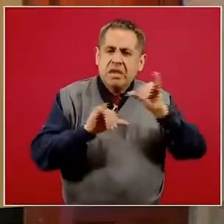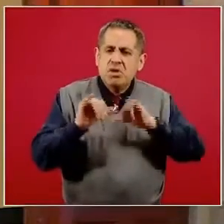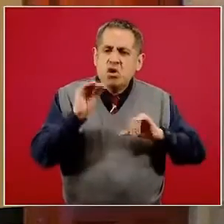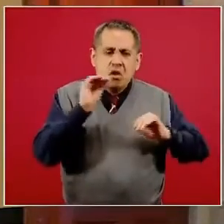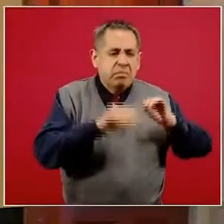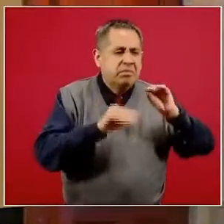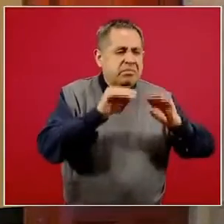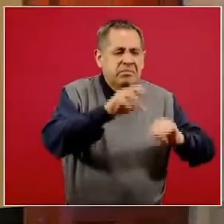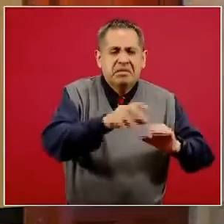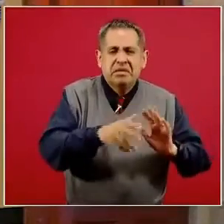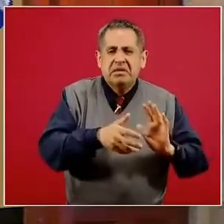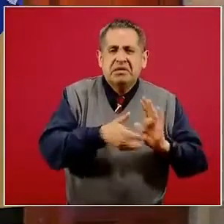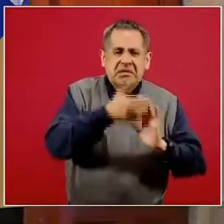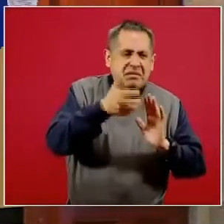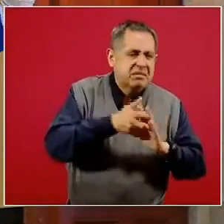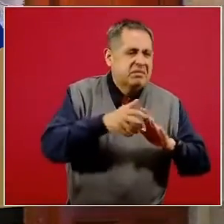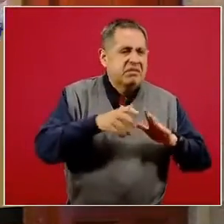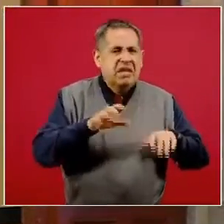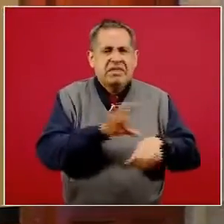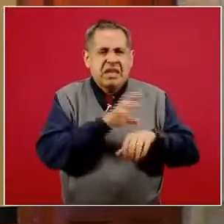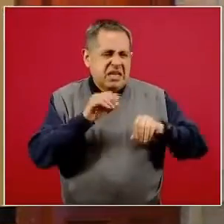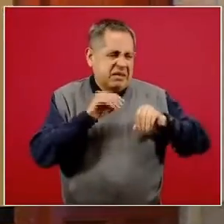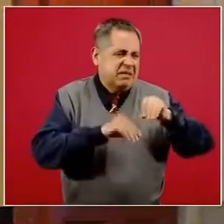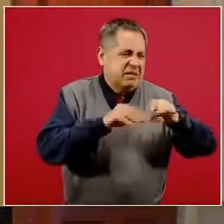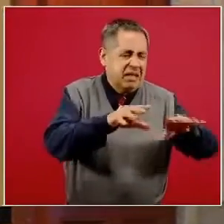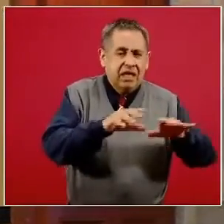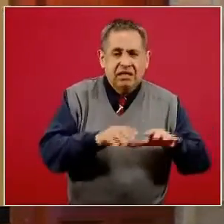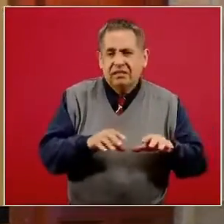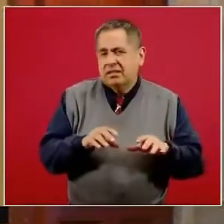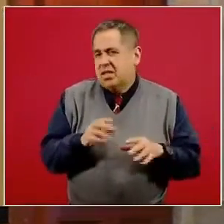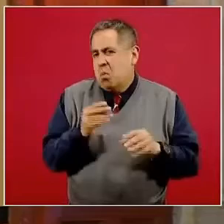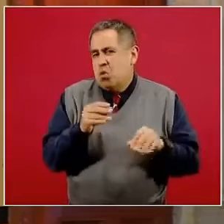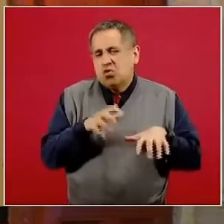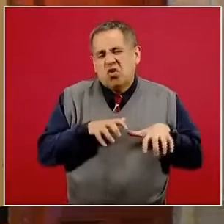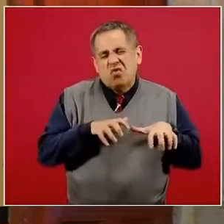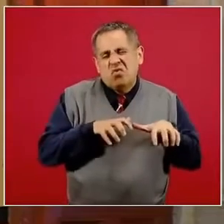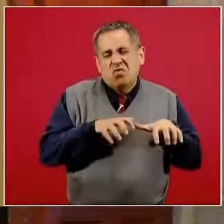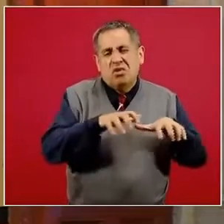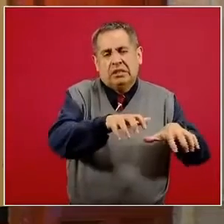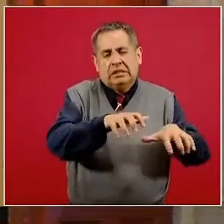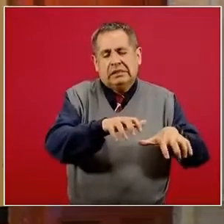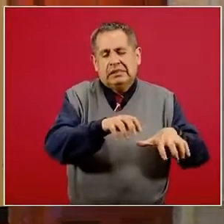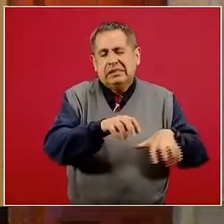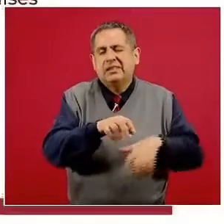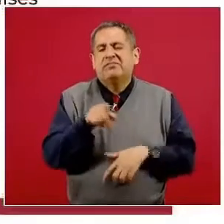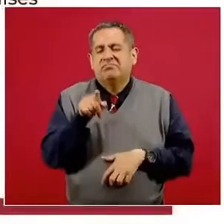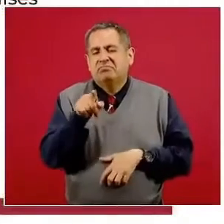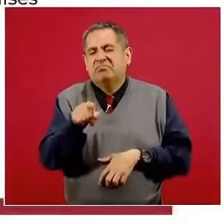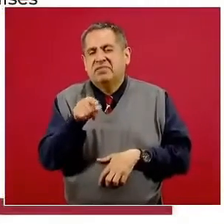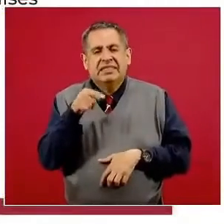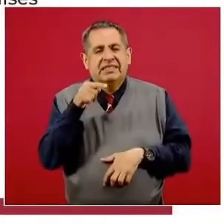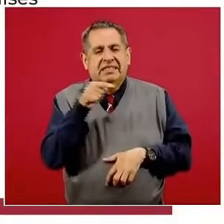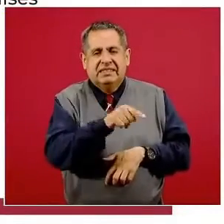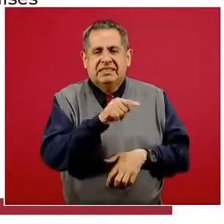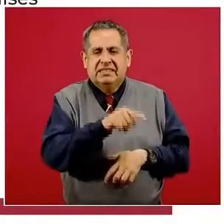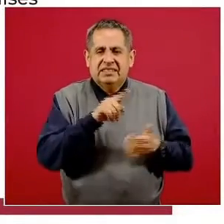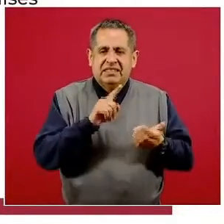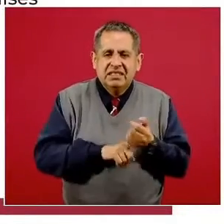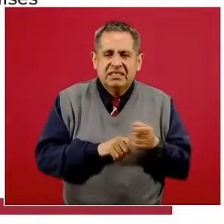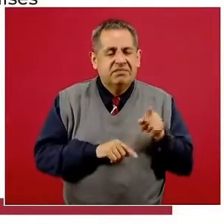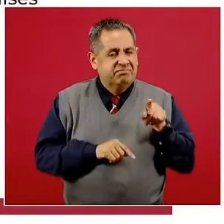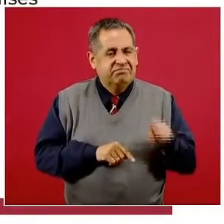también mecánicos, energéticos y de síntesis química, está ya asociada a